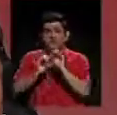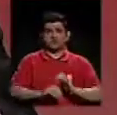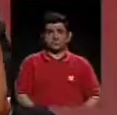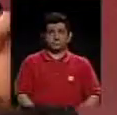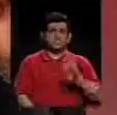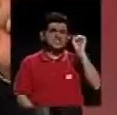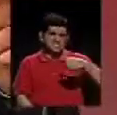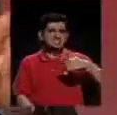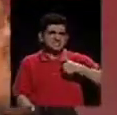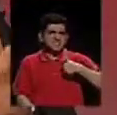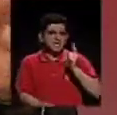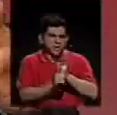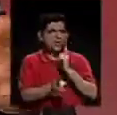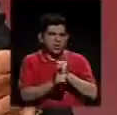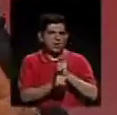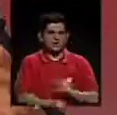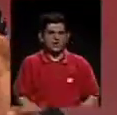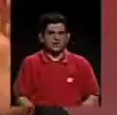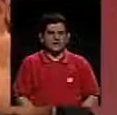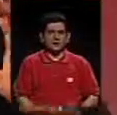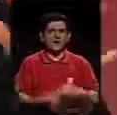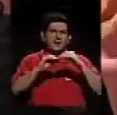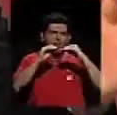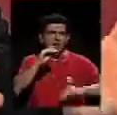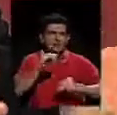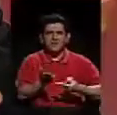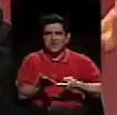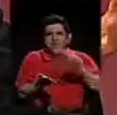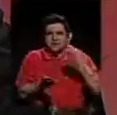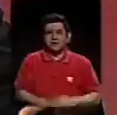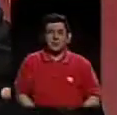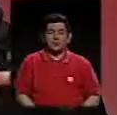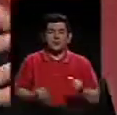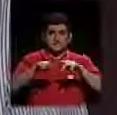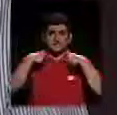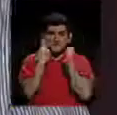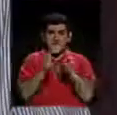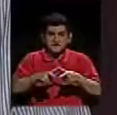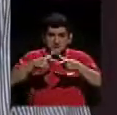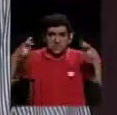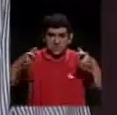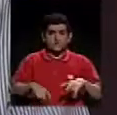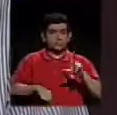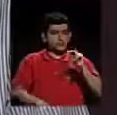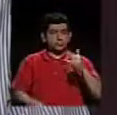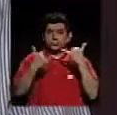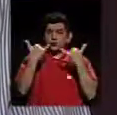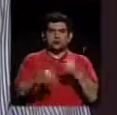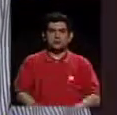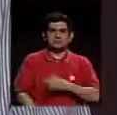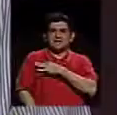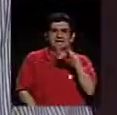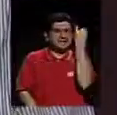Sí efectivamente hay una devaluación, porque además de que los partidos mayoritarios han perdido una esencia o un